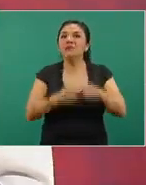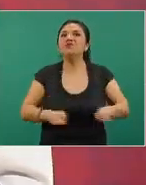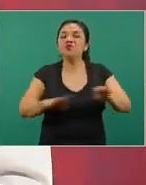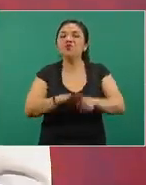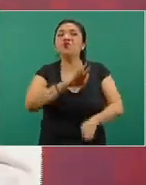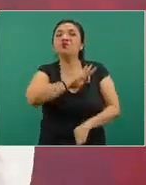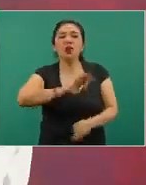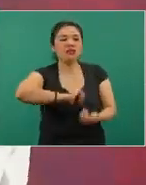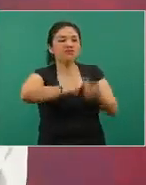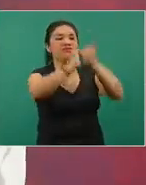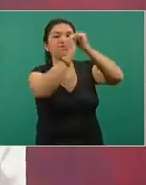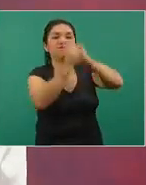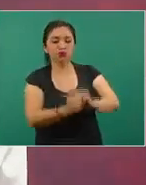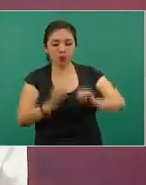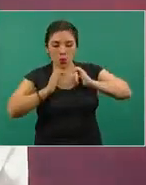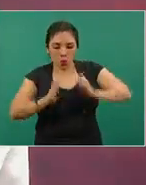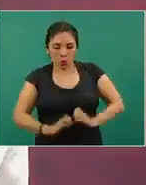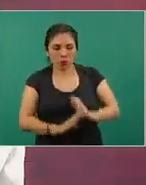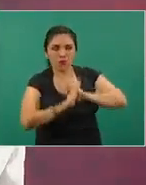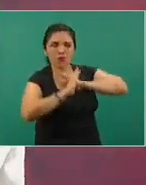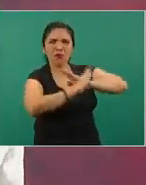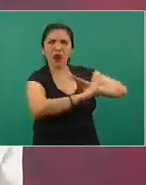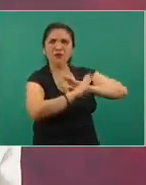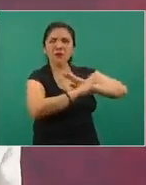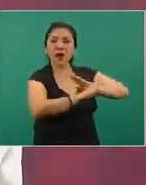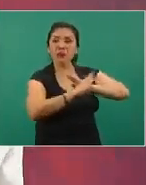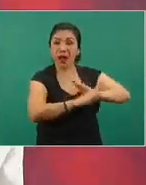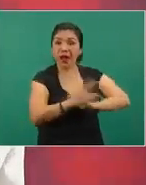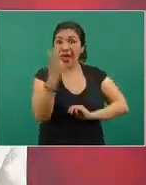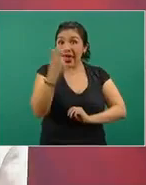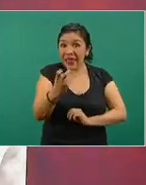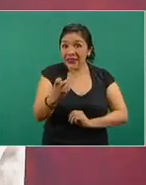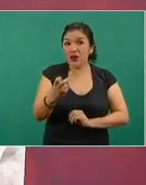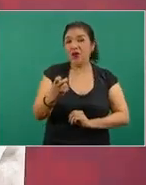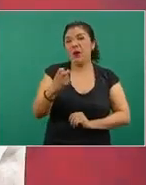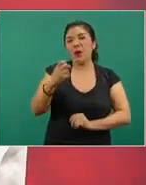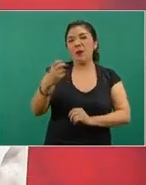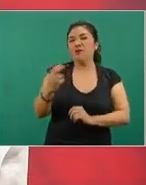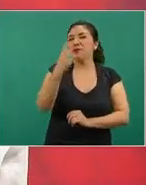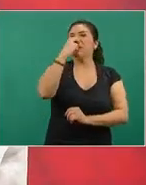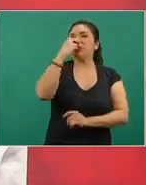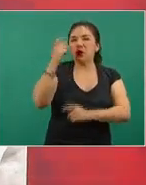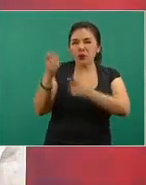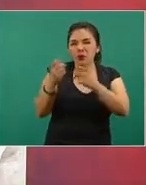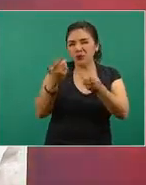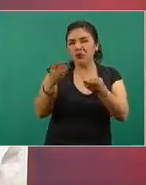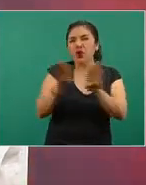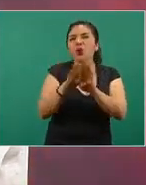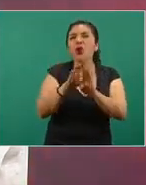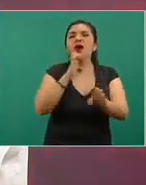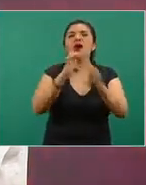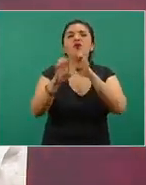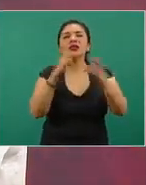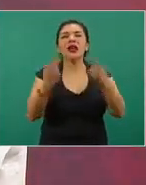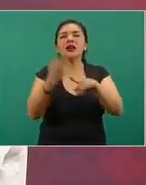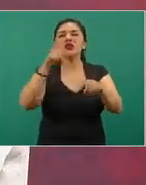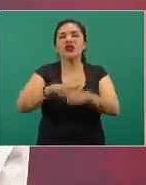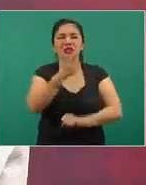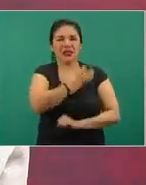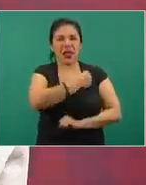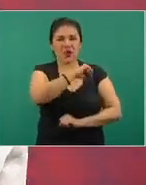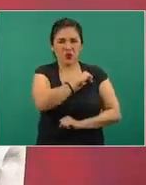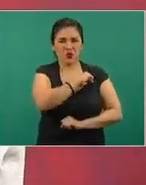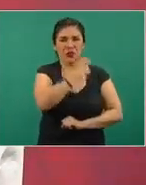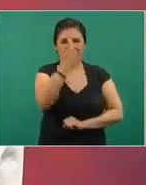que desarrollara anticuerpos. Lo que miden las encuestas serológicas, como en este caso la Encuesta Nacional de Salud y Nutrición,